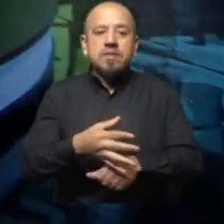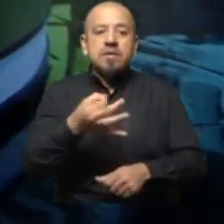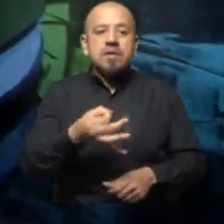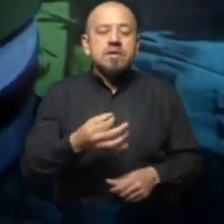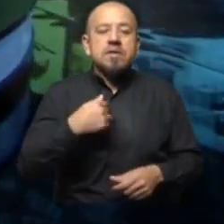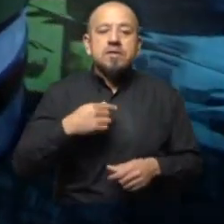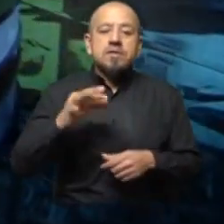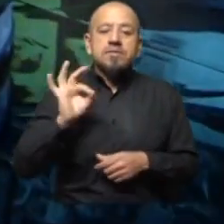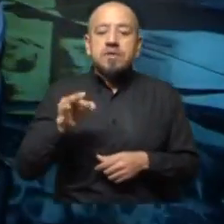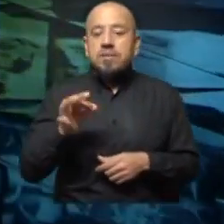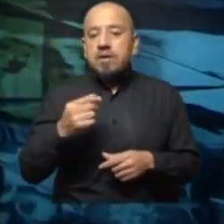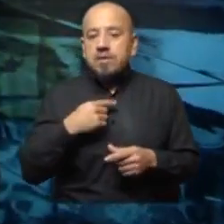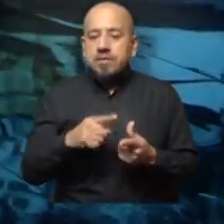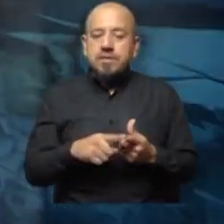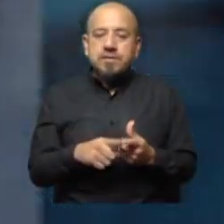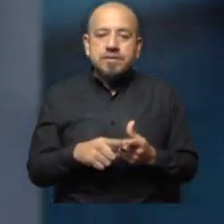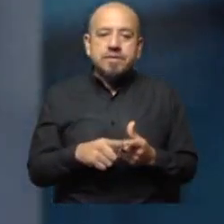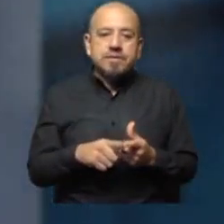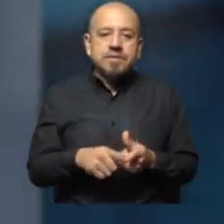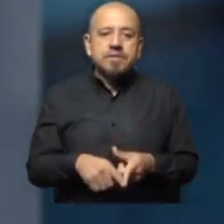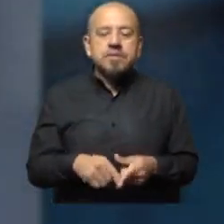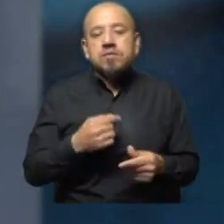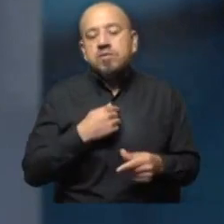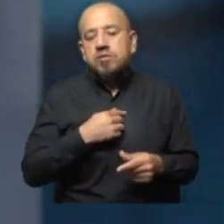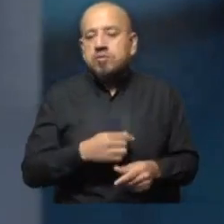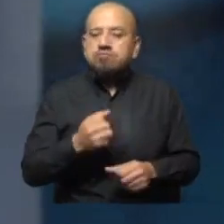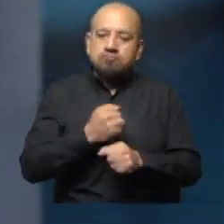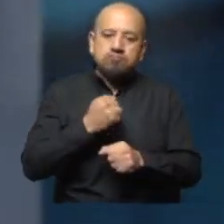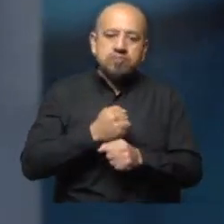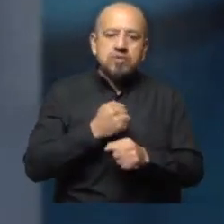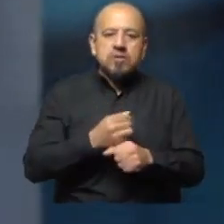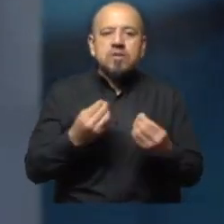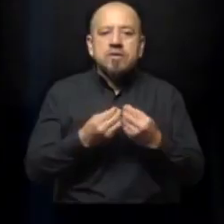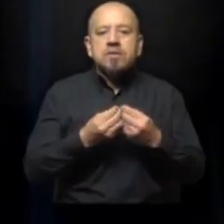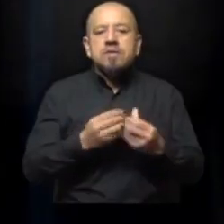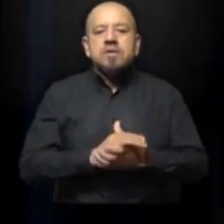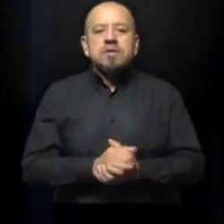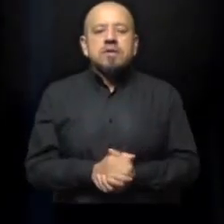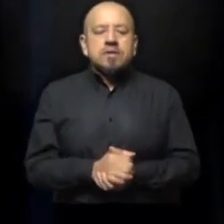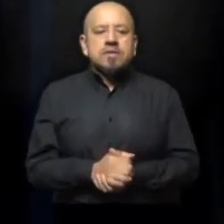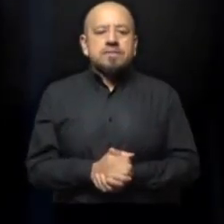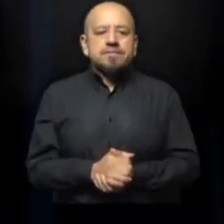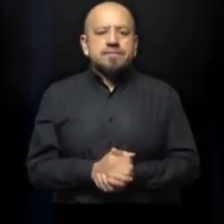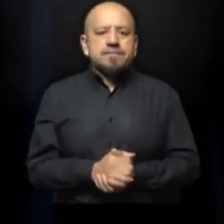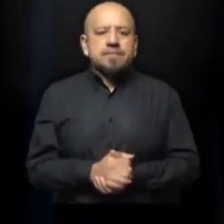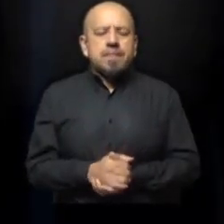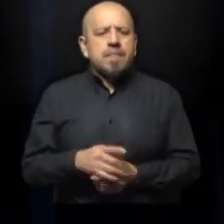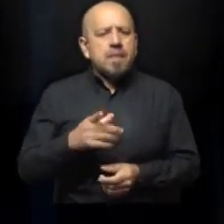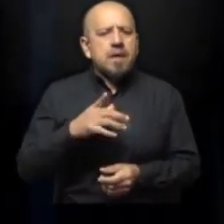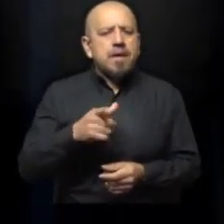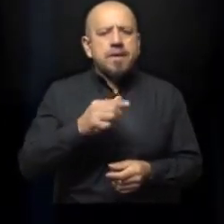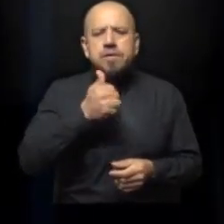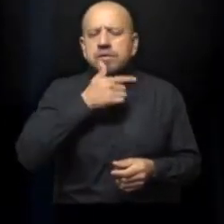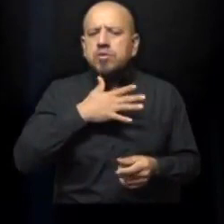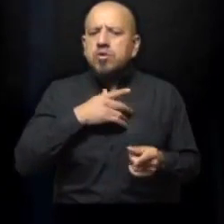era muy trabajador al lado le metía le metía mucho hay una historia allí que de